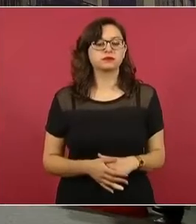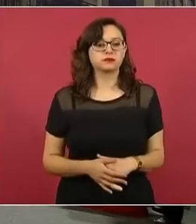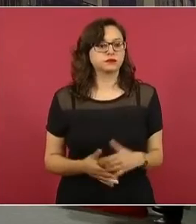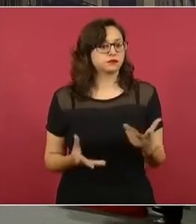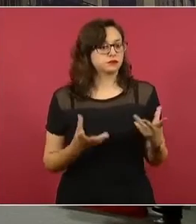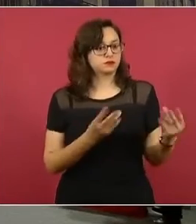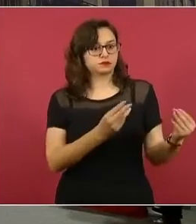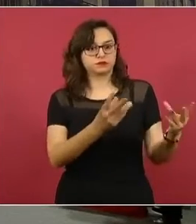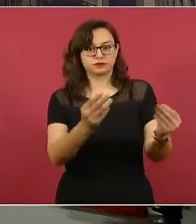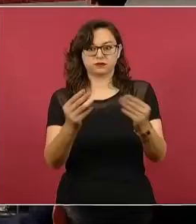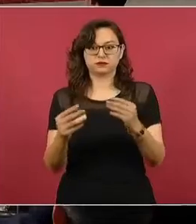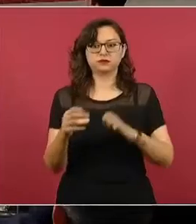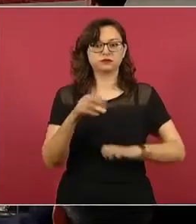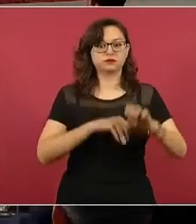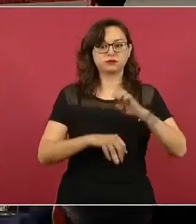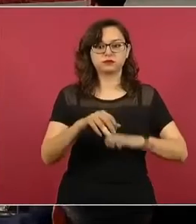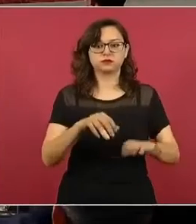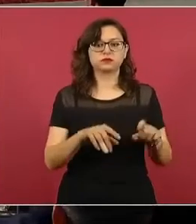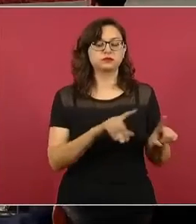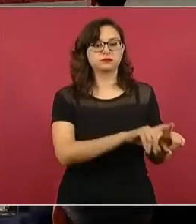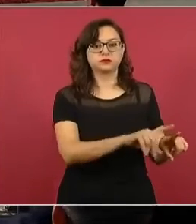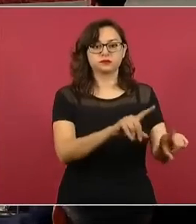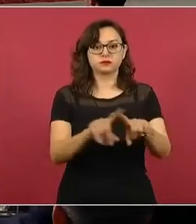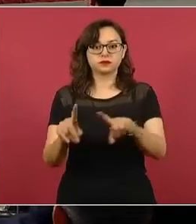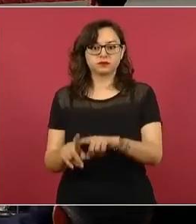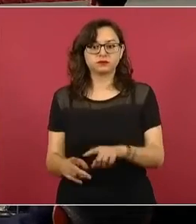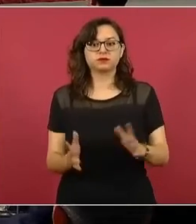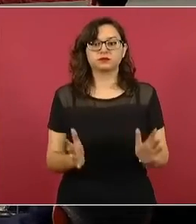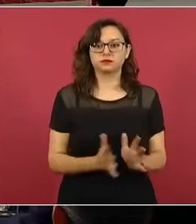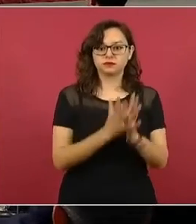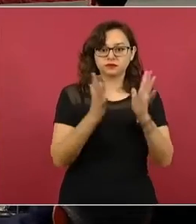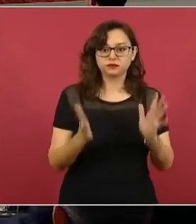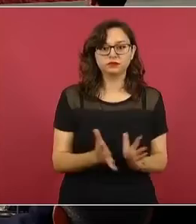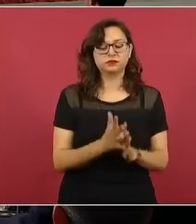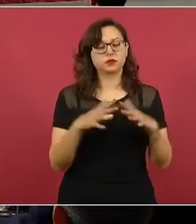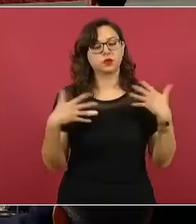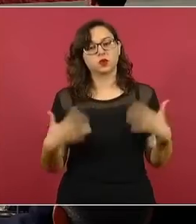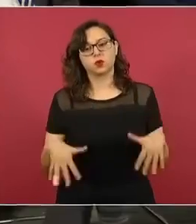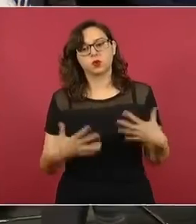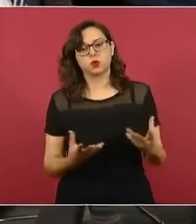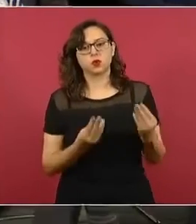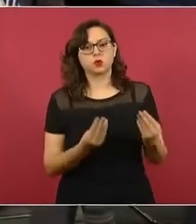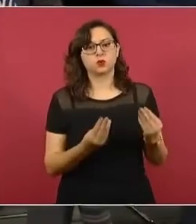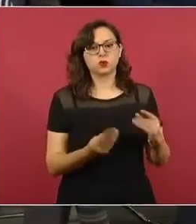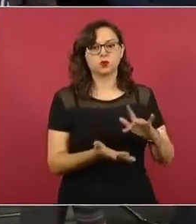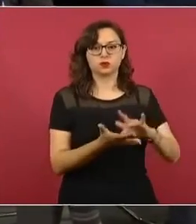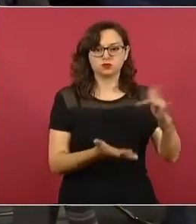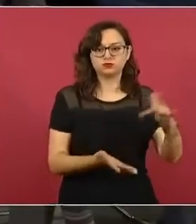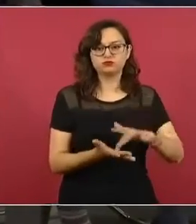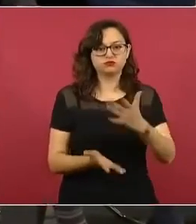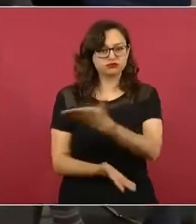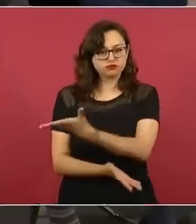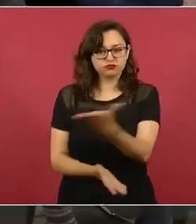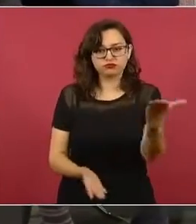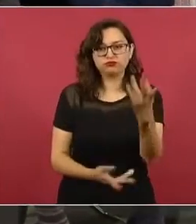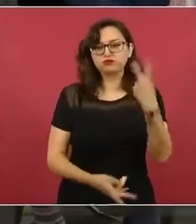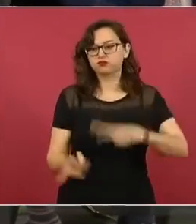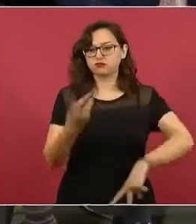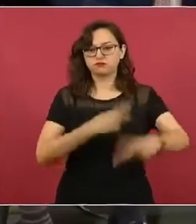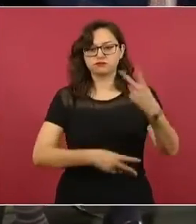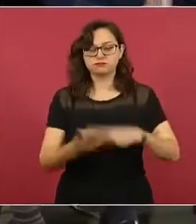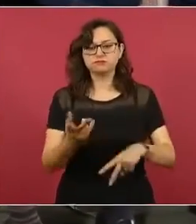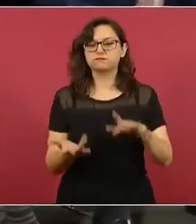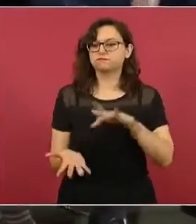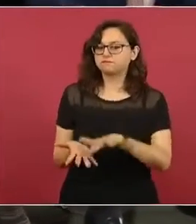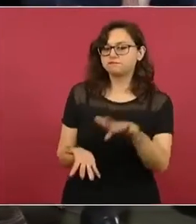muchos. A todos les agradecemos por su apoyo, a los